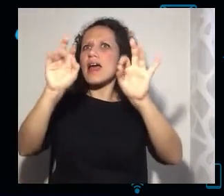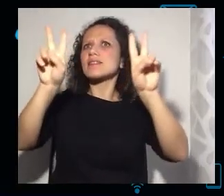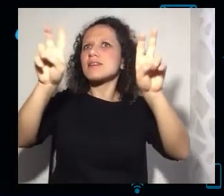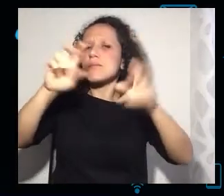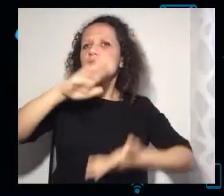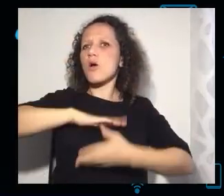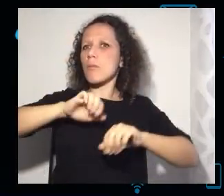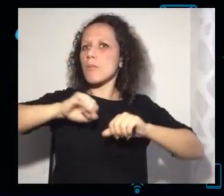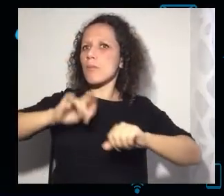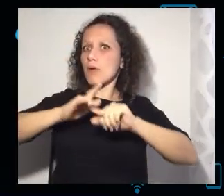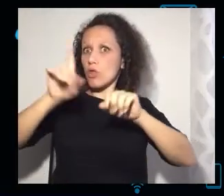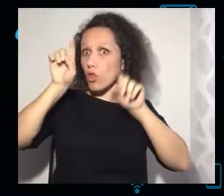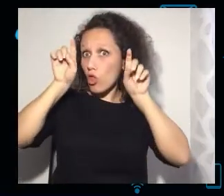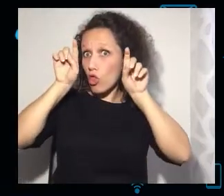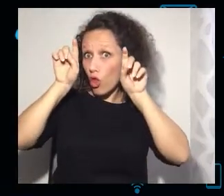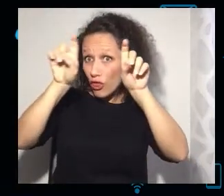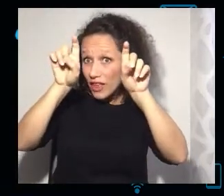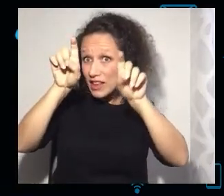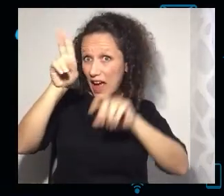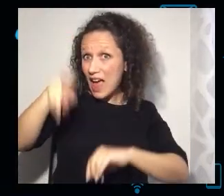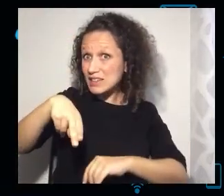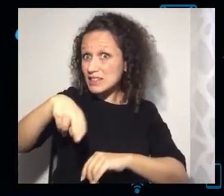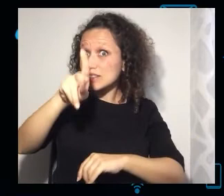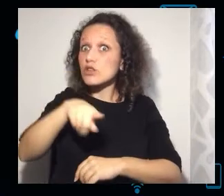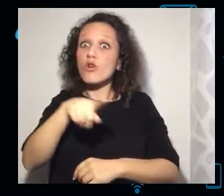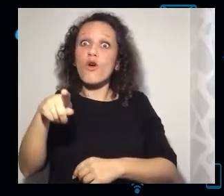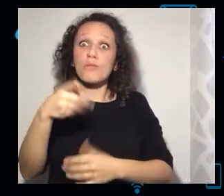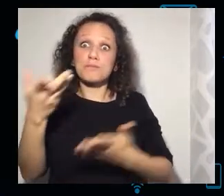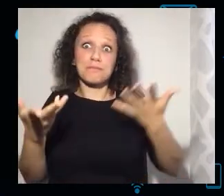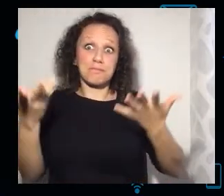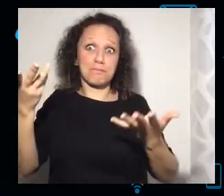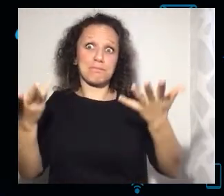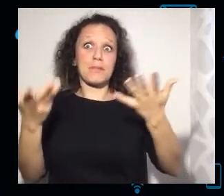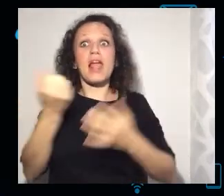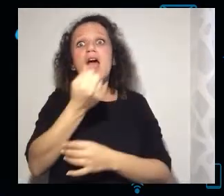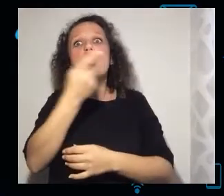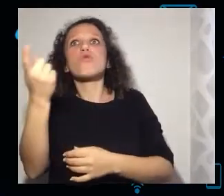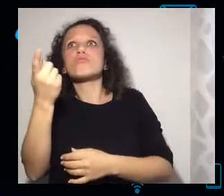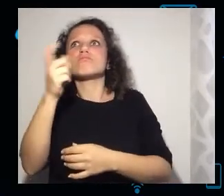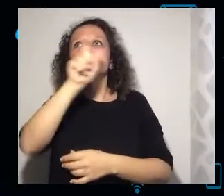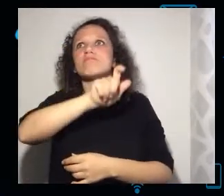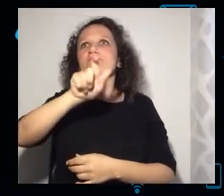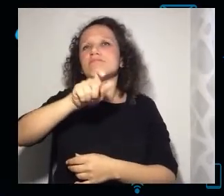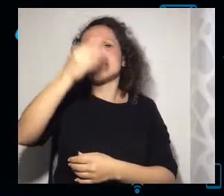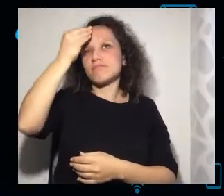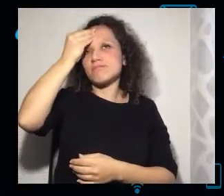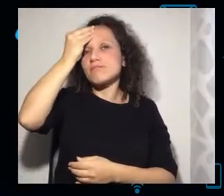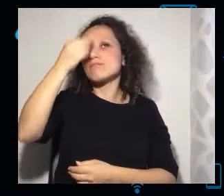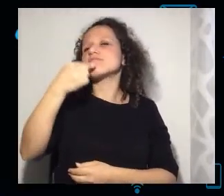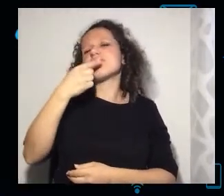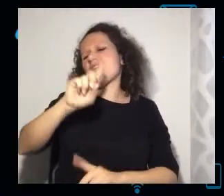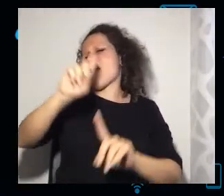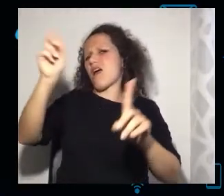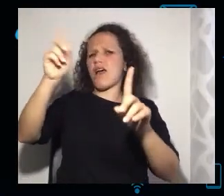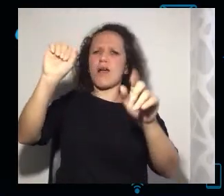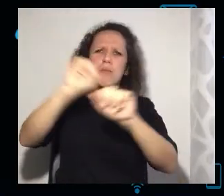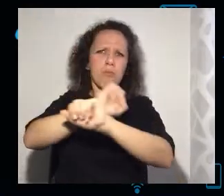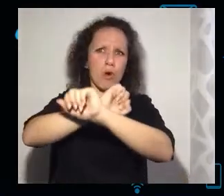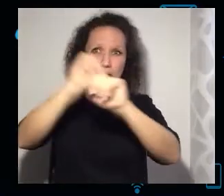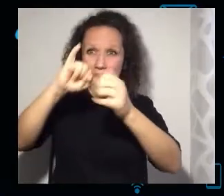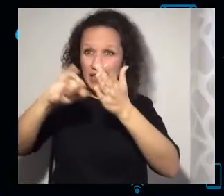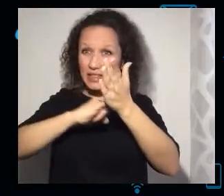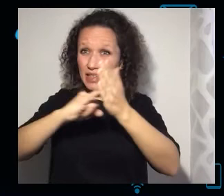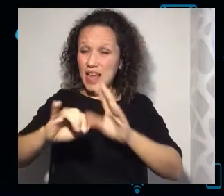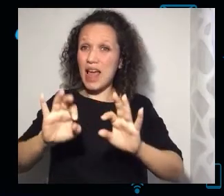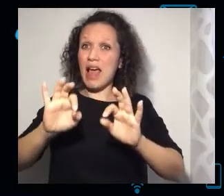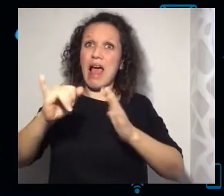digital docente mientras que hay algunos autores o algunos que dicen que es imposible como hagamos una asignatura de